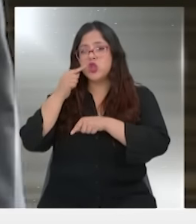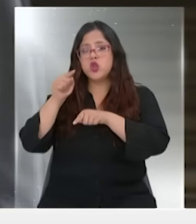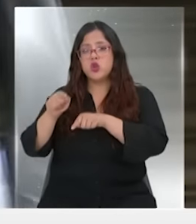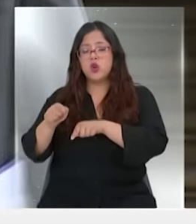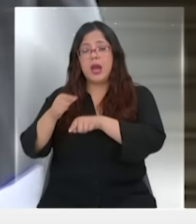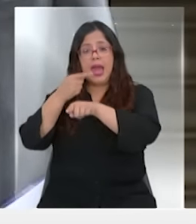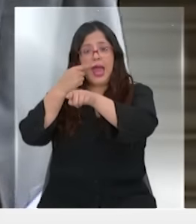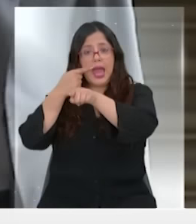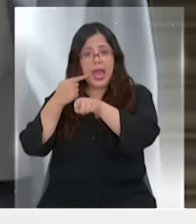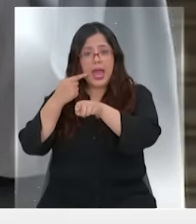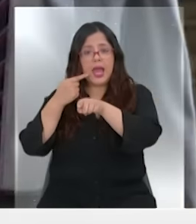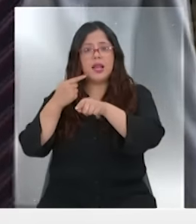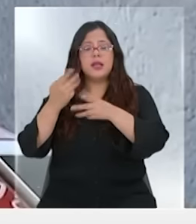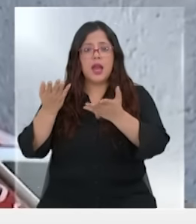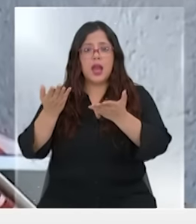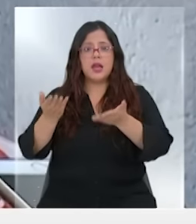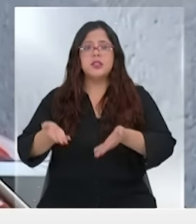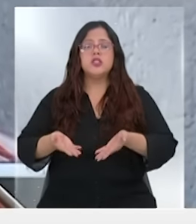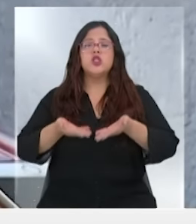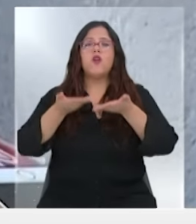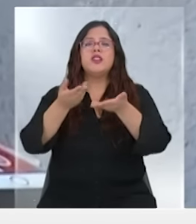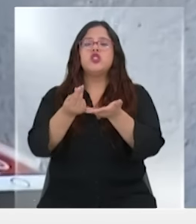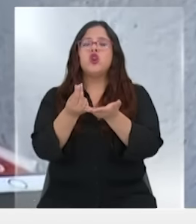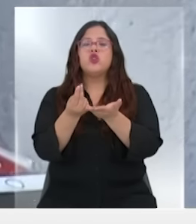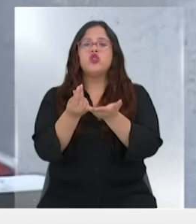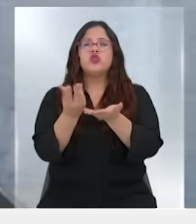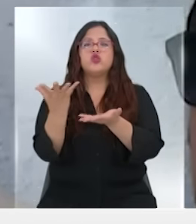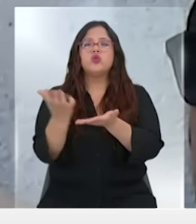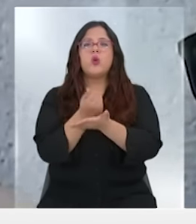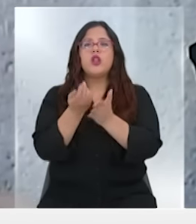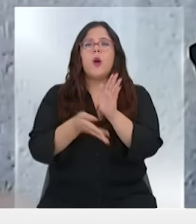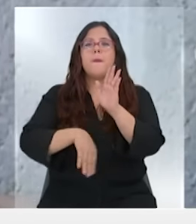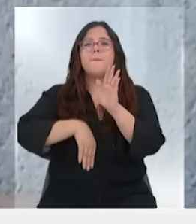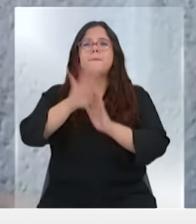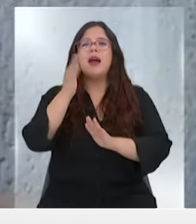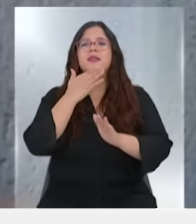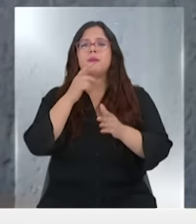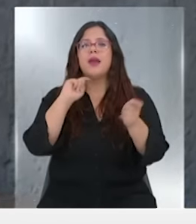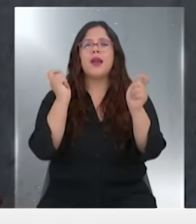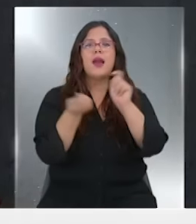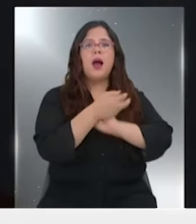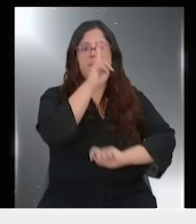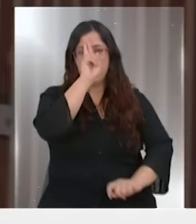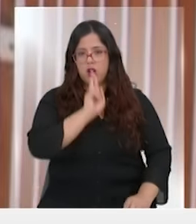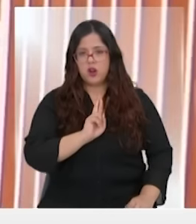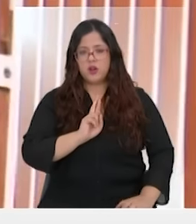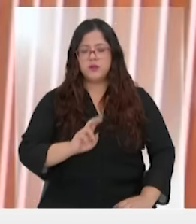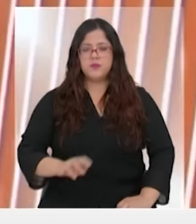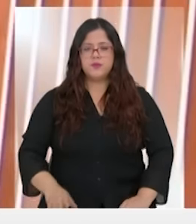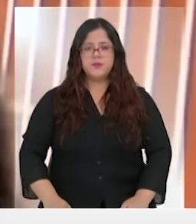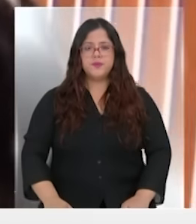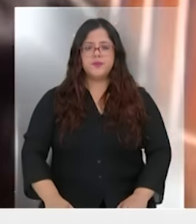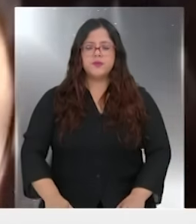sido él quien le ofreció un aumento de sueldo y cambio de funciones.